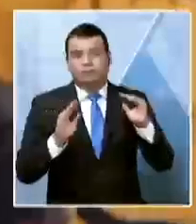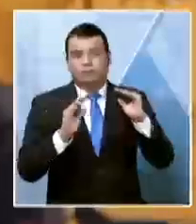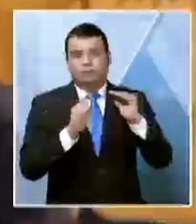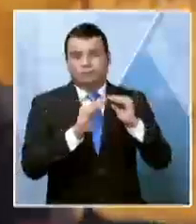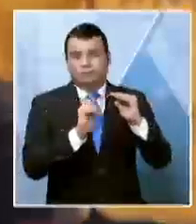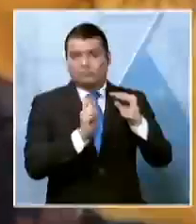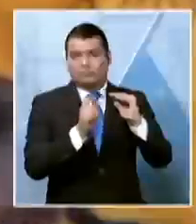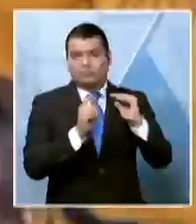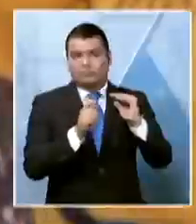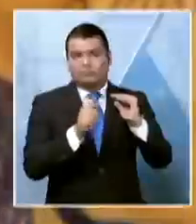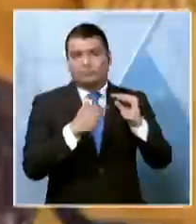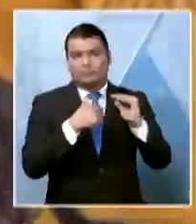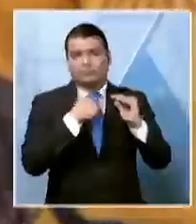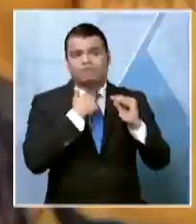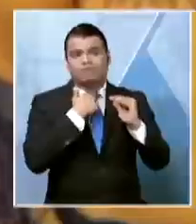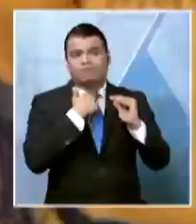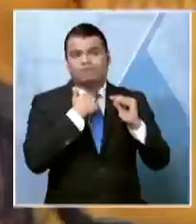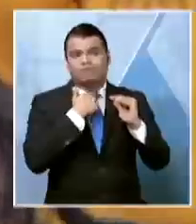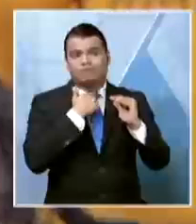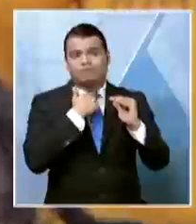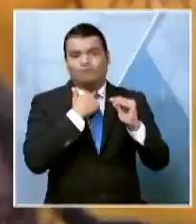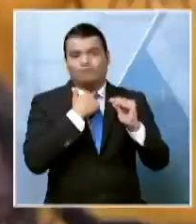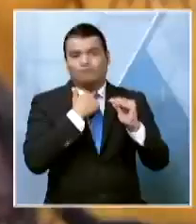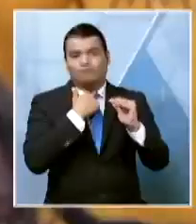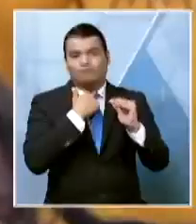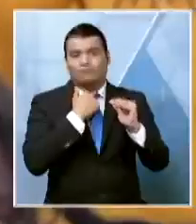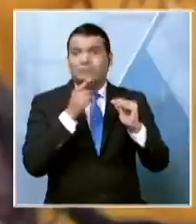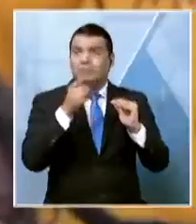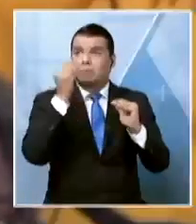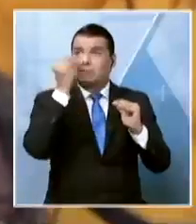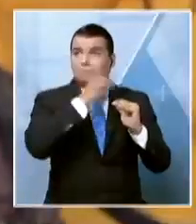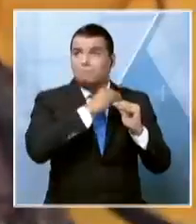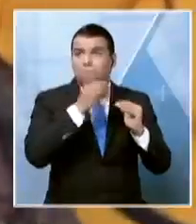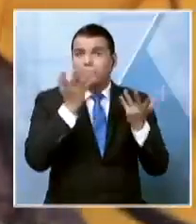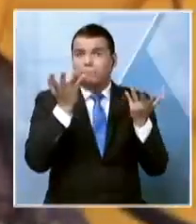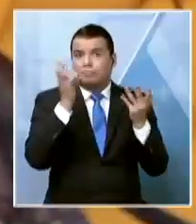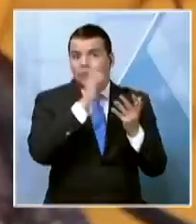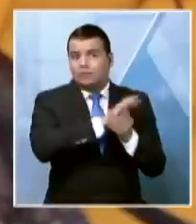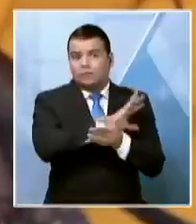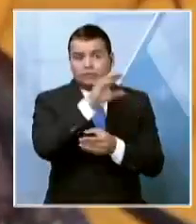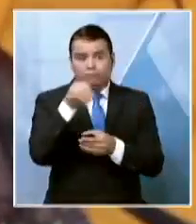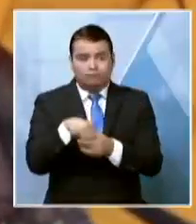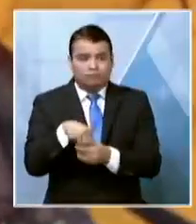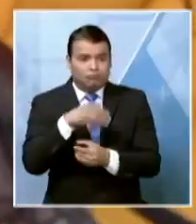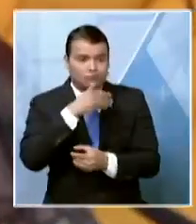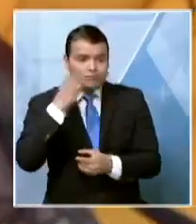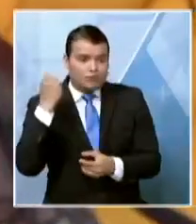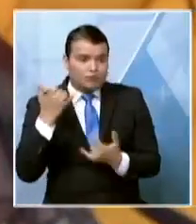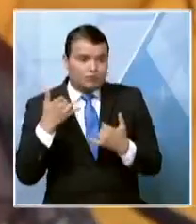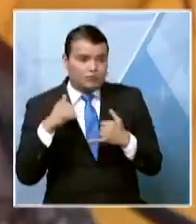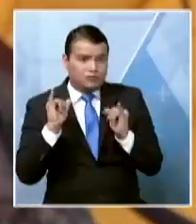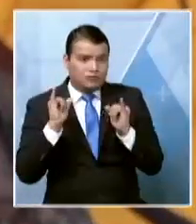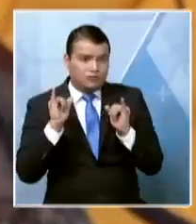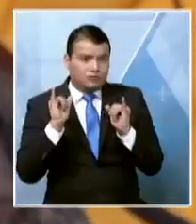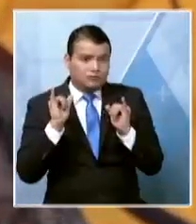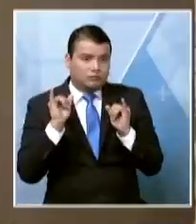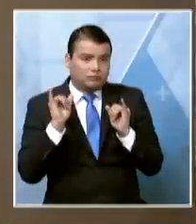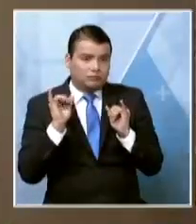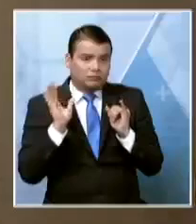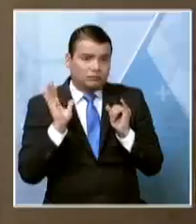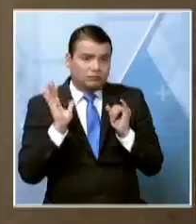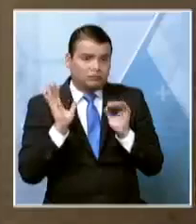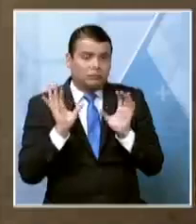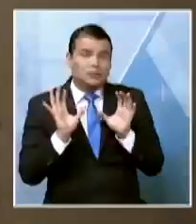del arriendo, ¿cierto? Y al ver esos apartamentos acá, pues tomamos la iniciativa de ocuparlos. No